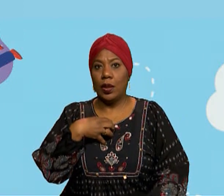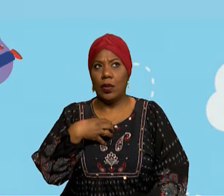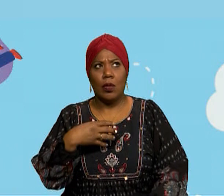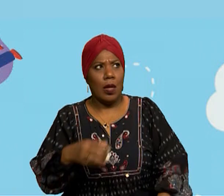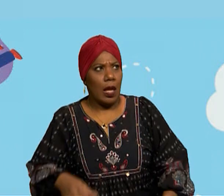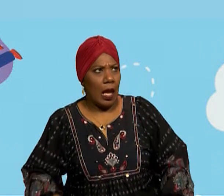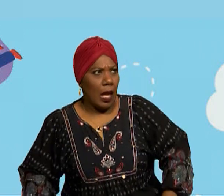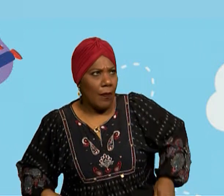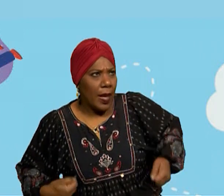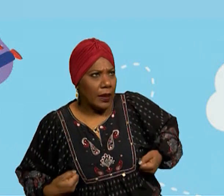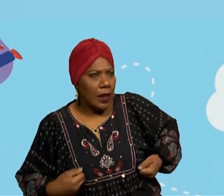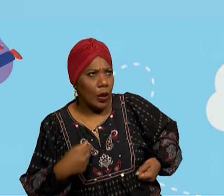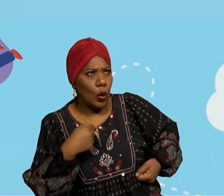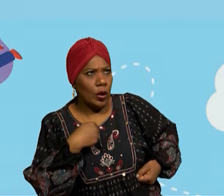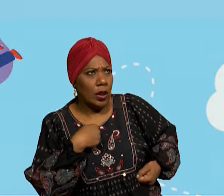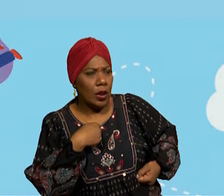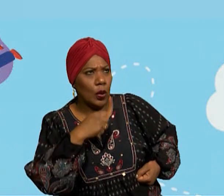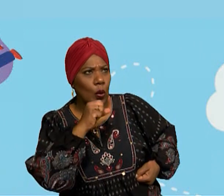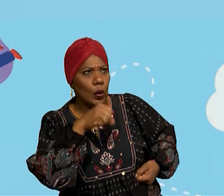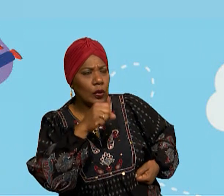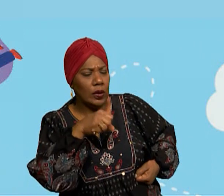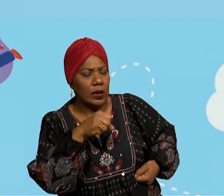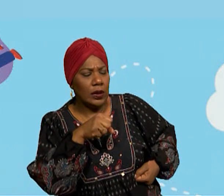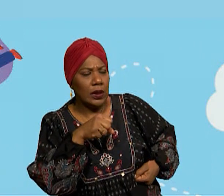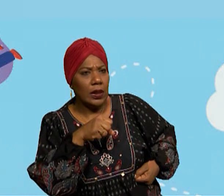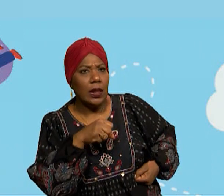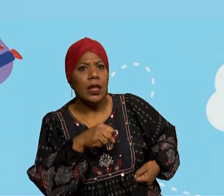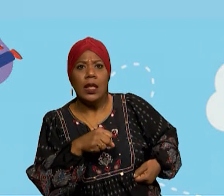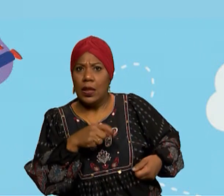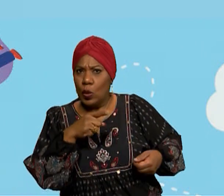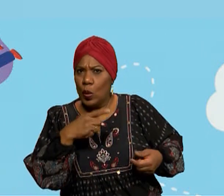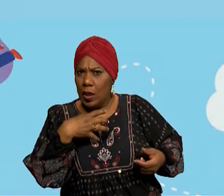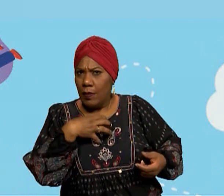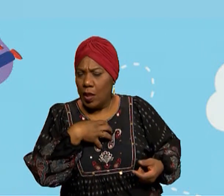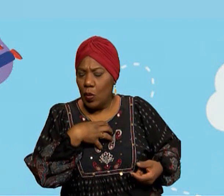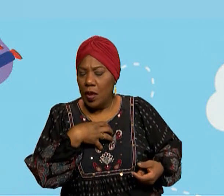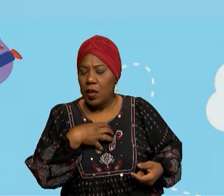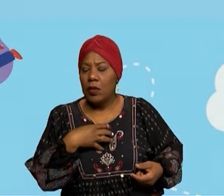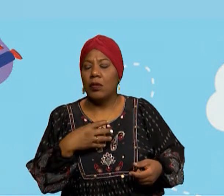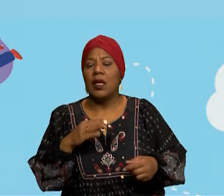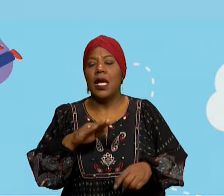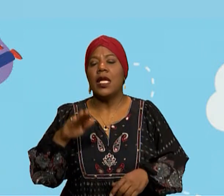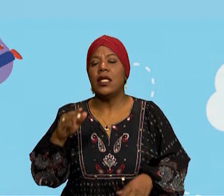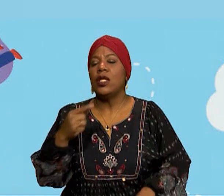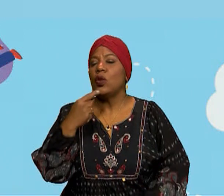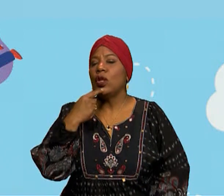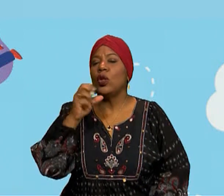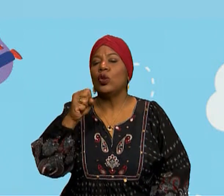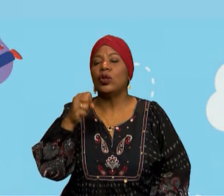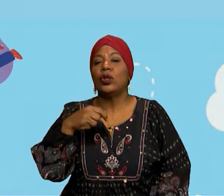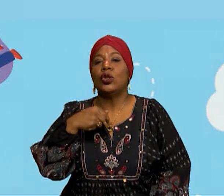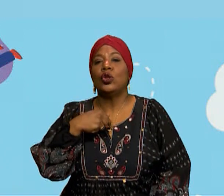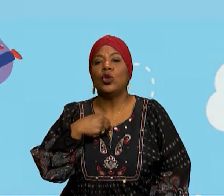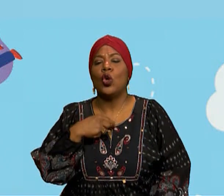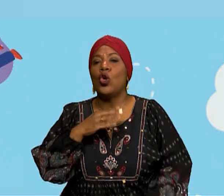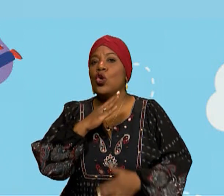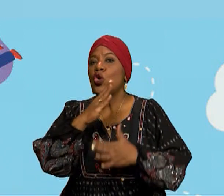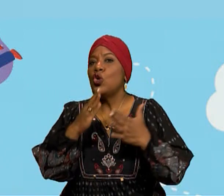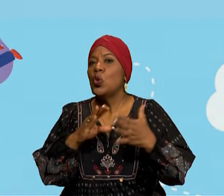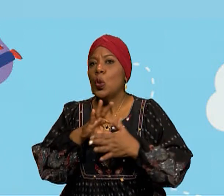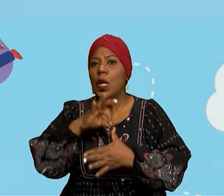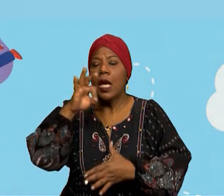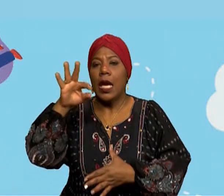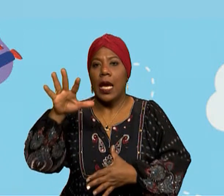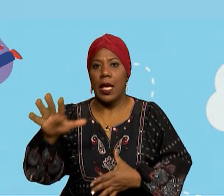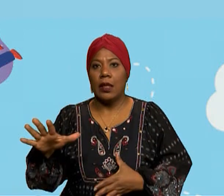tu pantalón? Sí, y nunca te voy a abandonar. El pantalón y el niño se dieron un